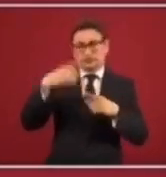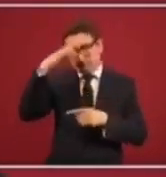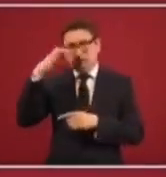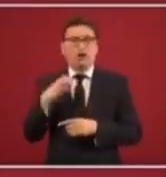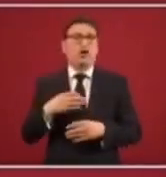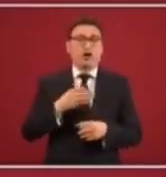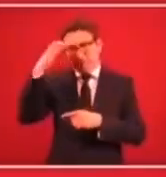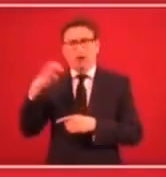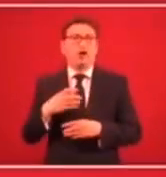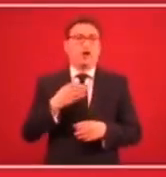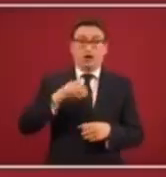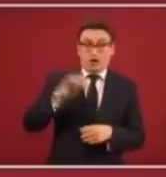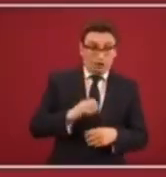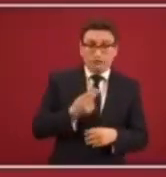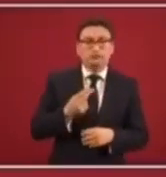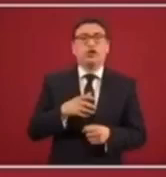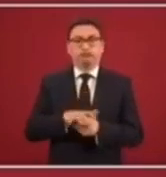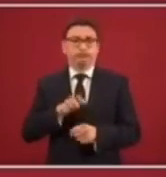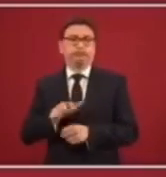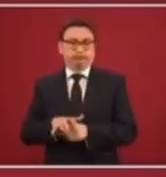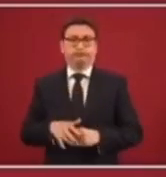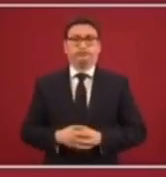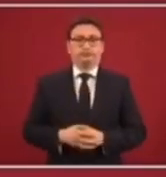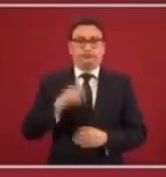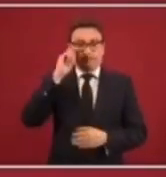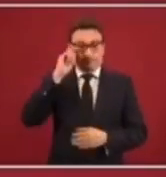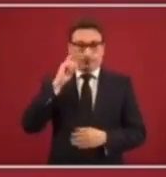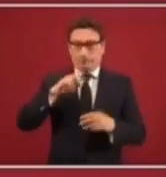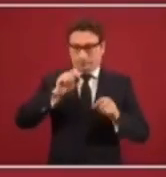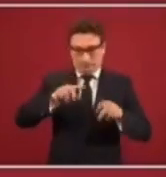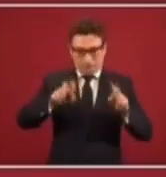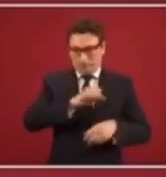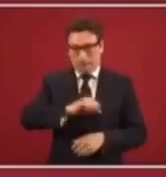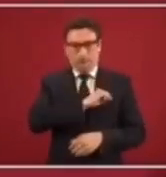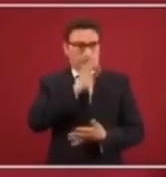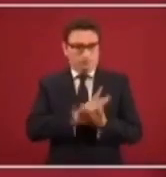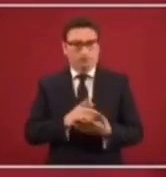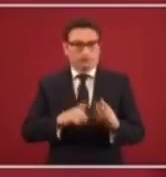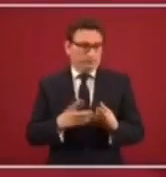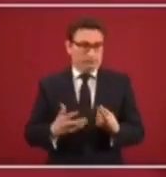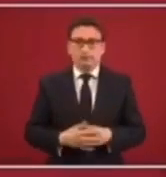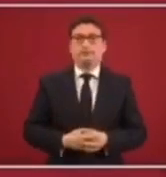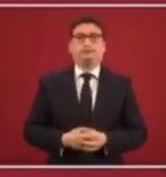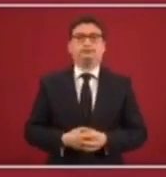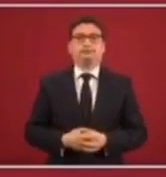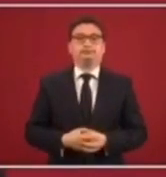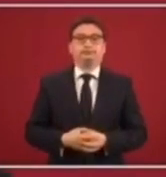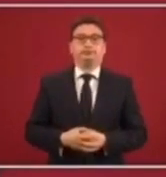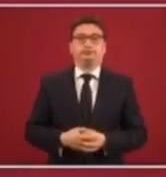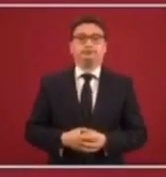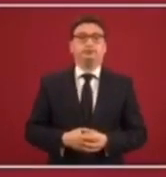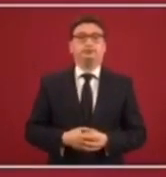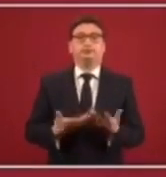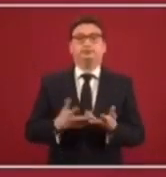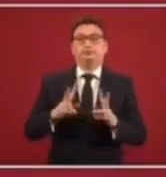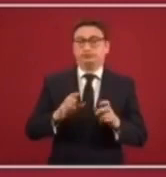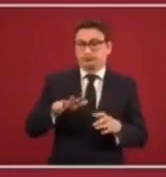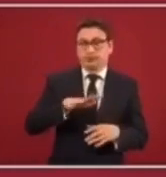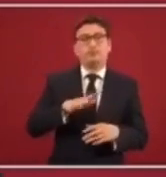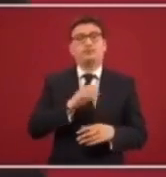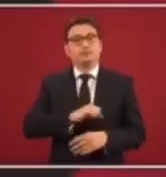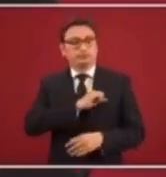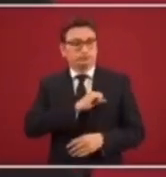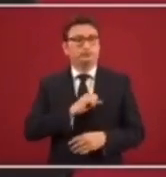los que necesitamos hoy, hoy, solo en el sector salud. O sea, no se puede decir que el sector salud, esto